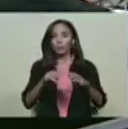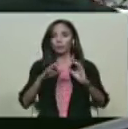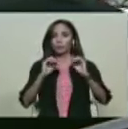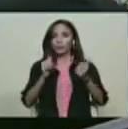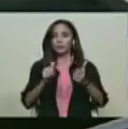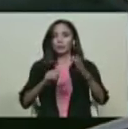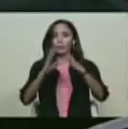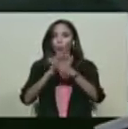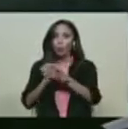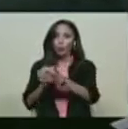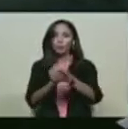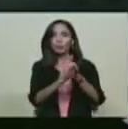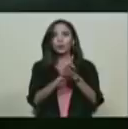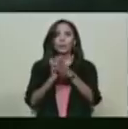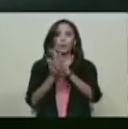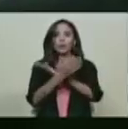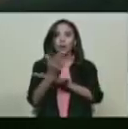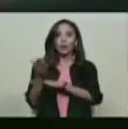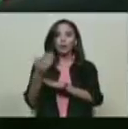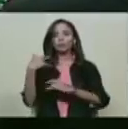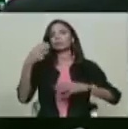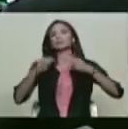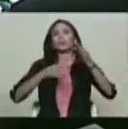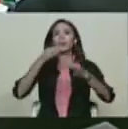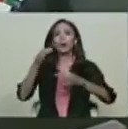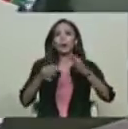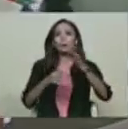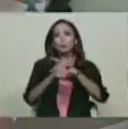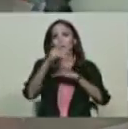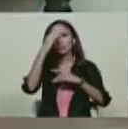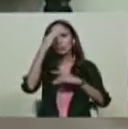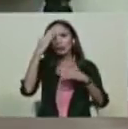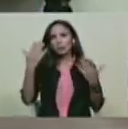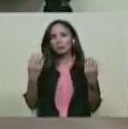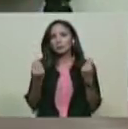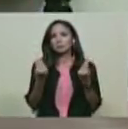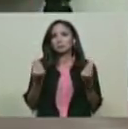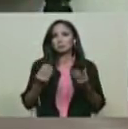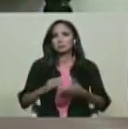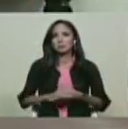compañeras. Hemos estado hablando, como saben ustedes,